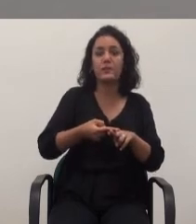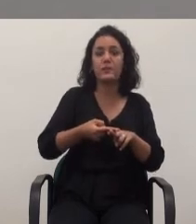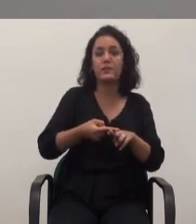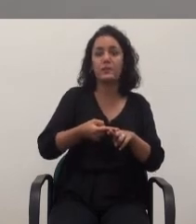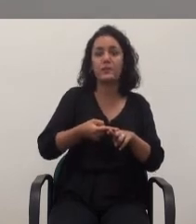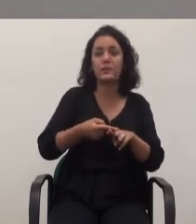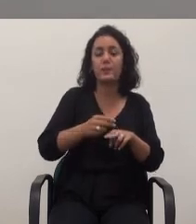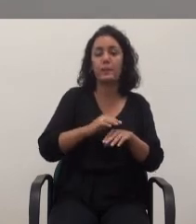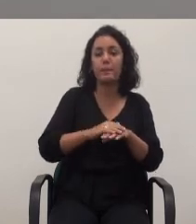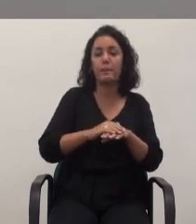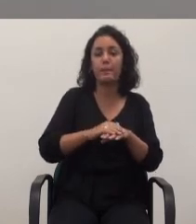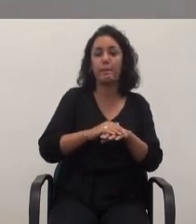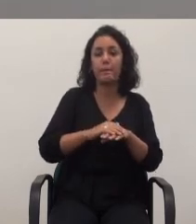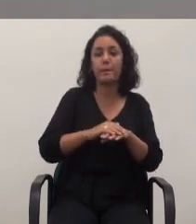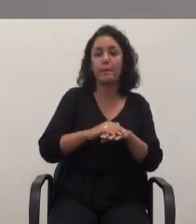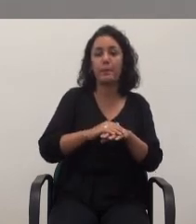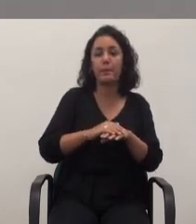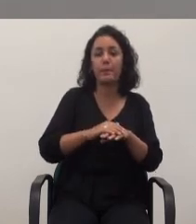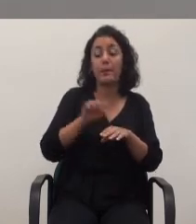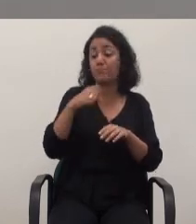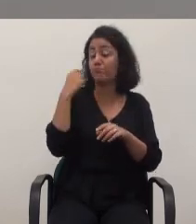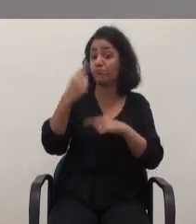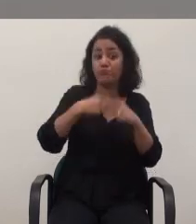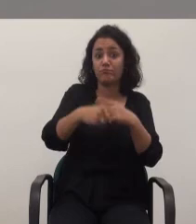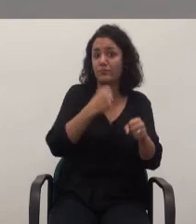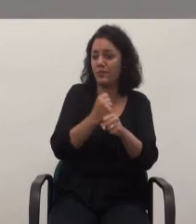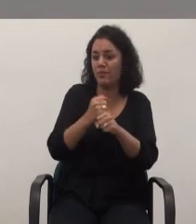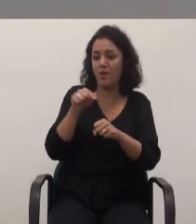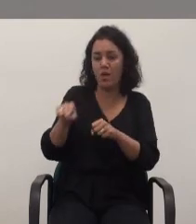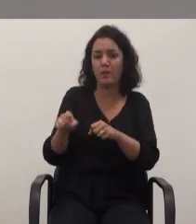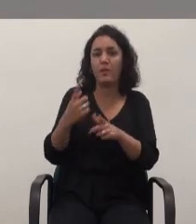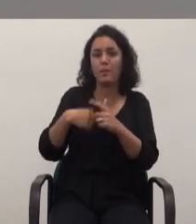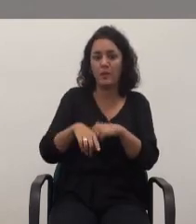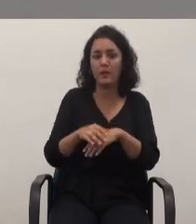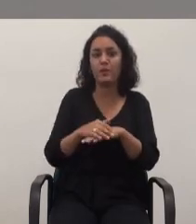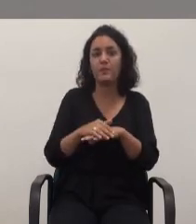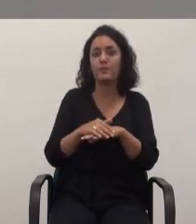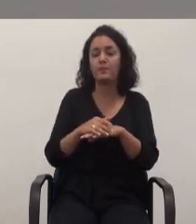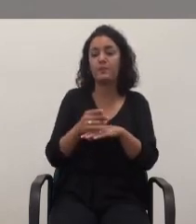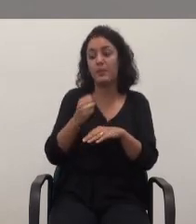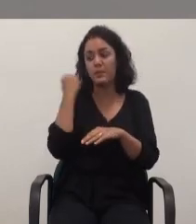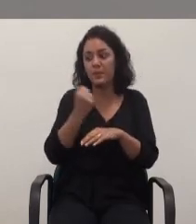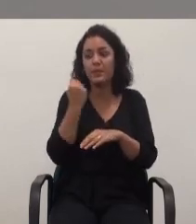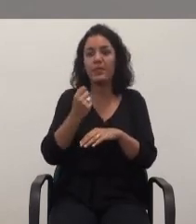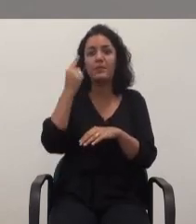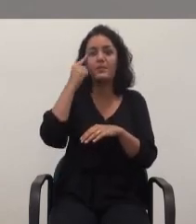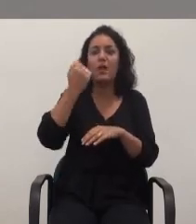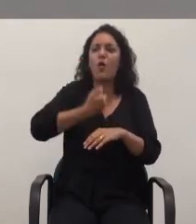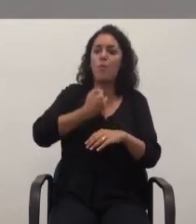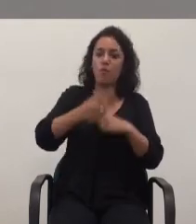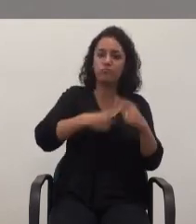evidentemente. Pero a su vez, tal vez sea posible empezar a pensar en una forma de continuar este